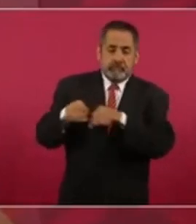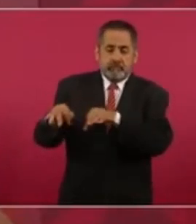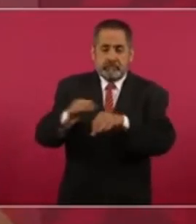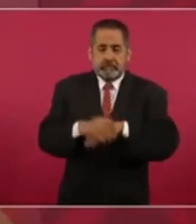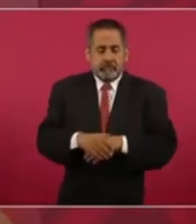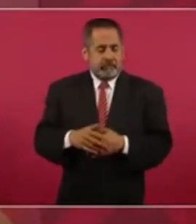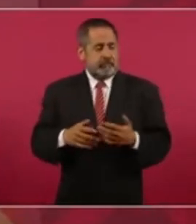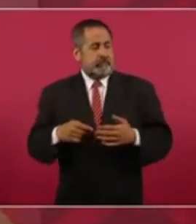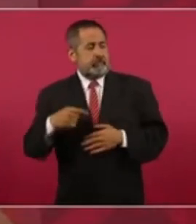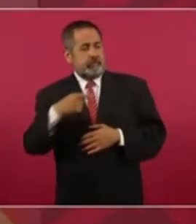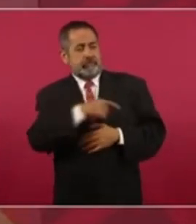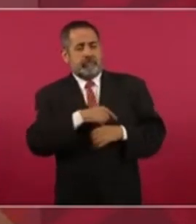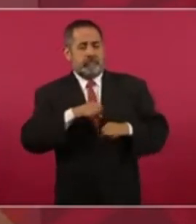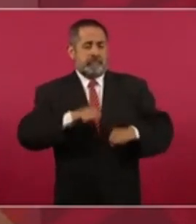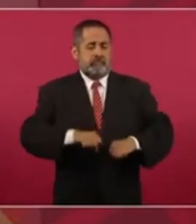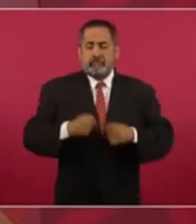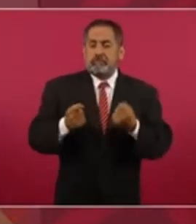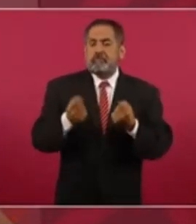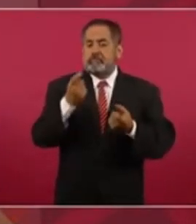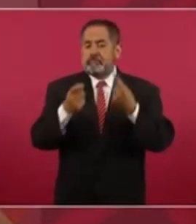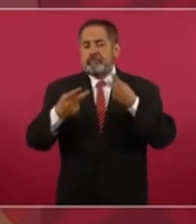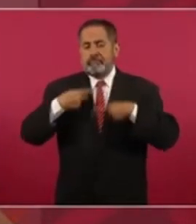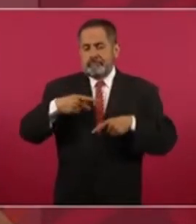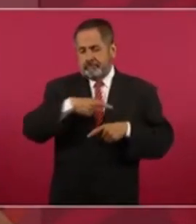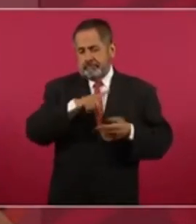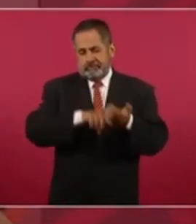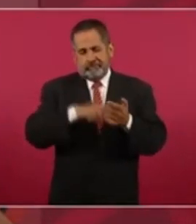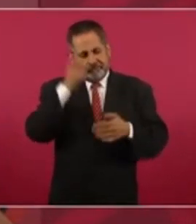ellos llegan, algunos,